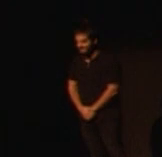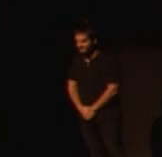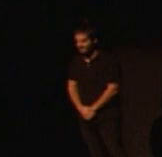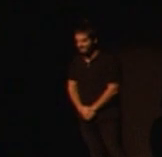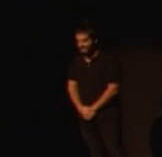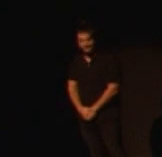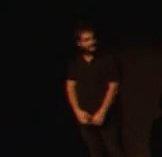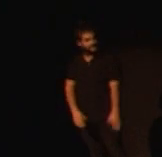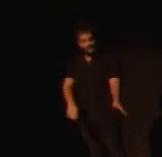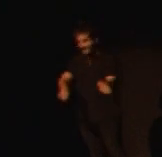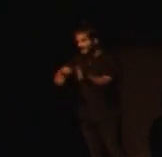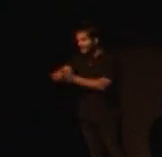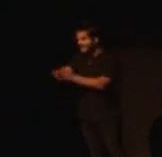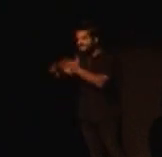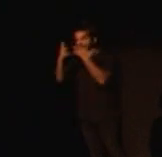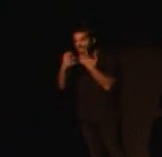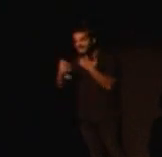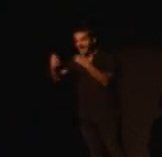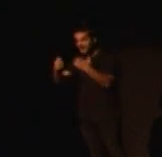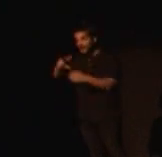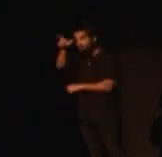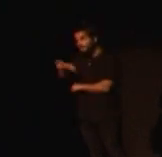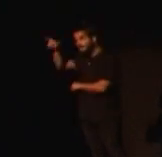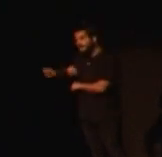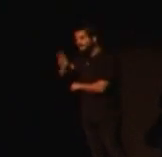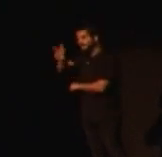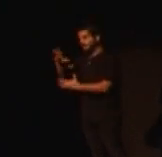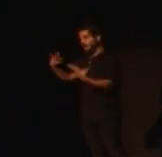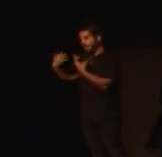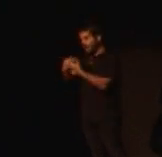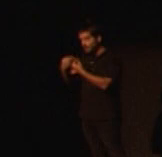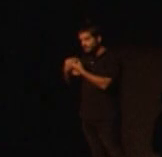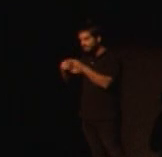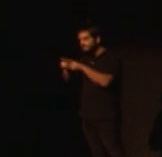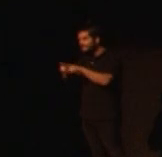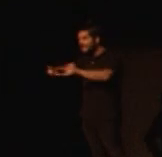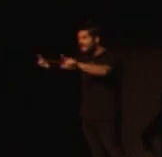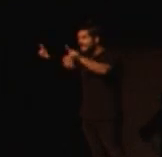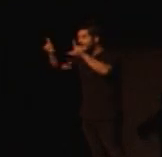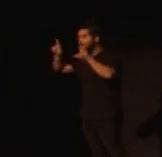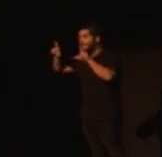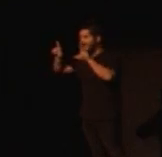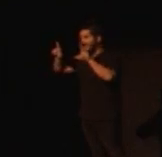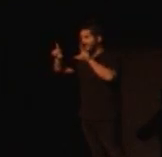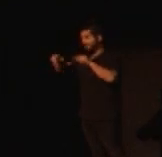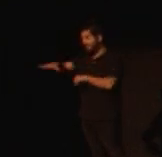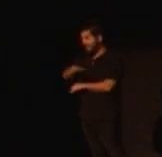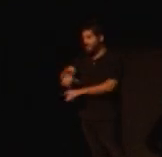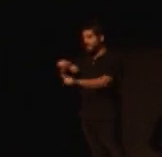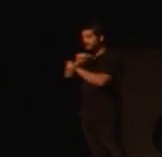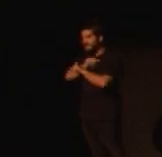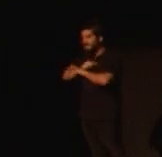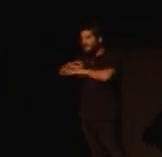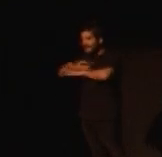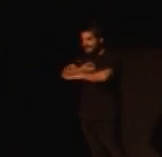A la derecha del escenario hay tres paneles que juntos forman la imagen de un andén que da a una ciudad. Debajo